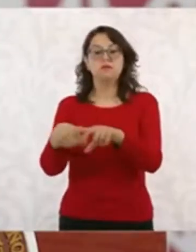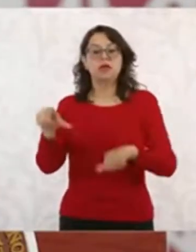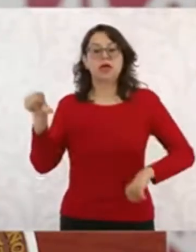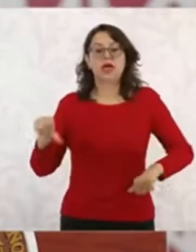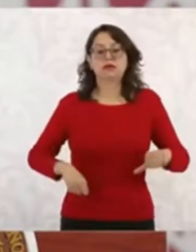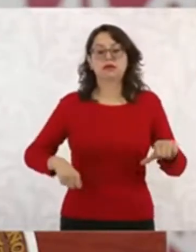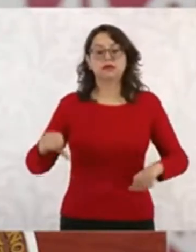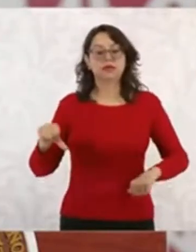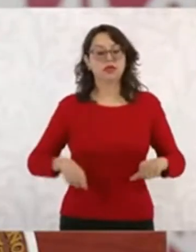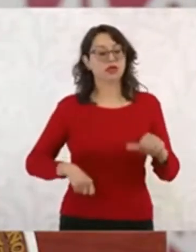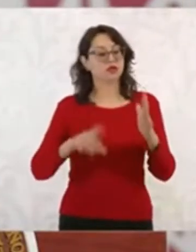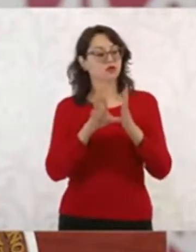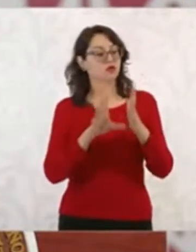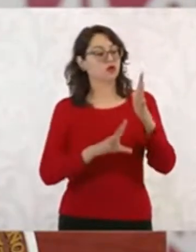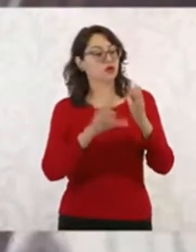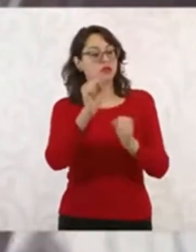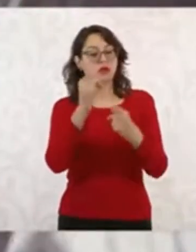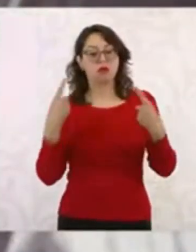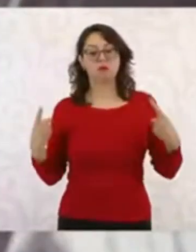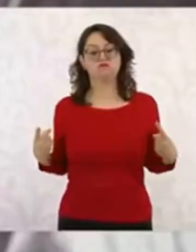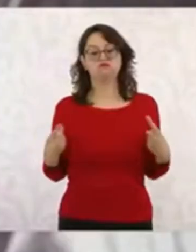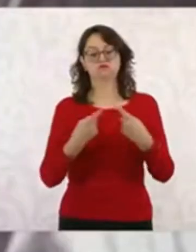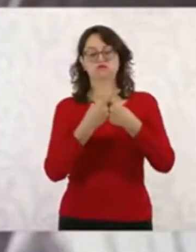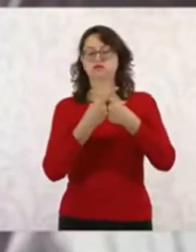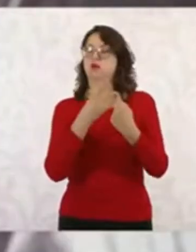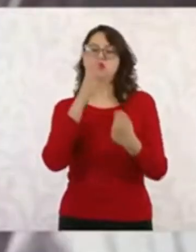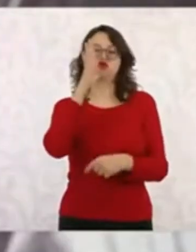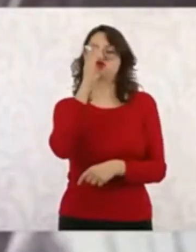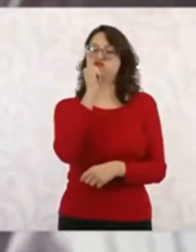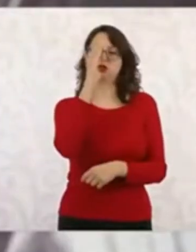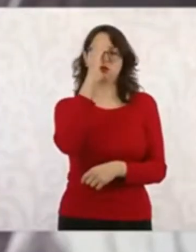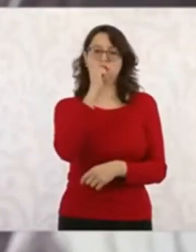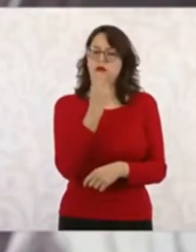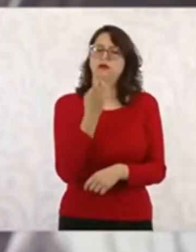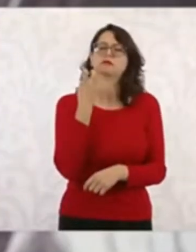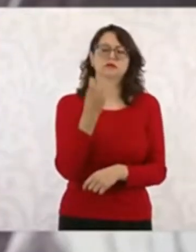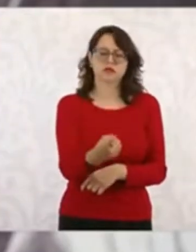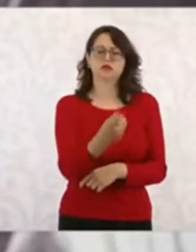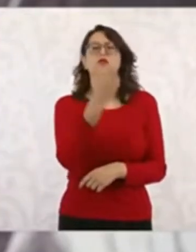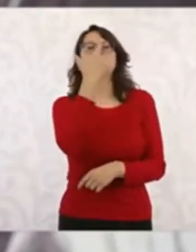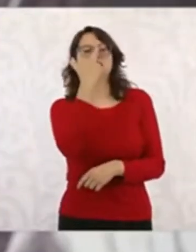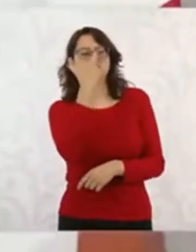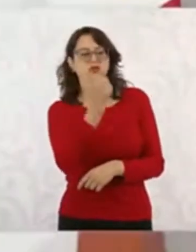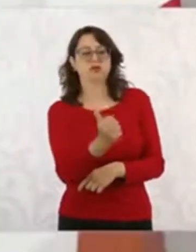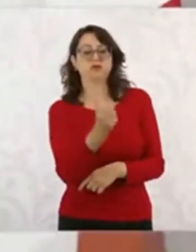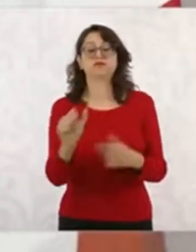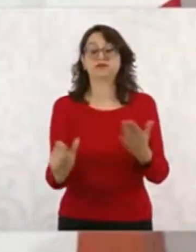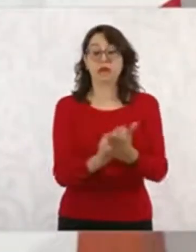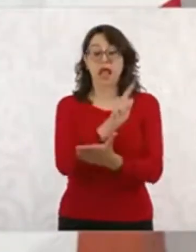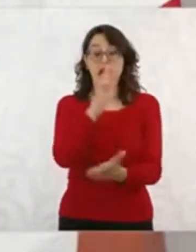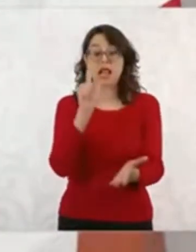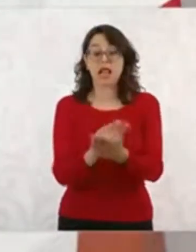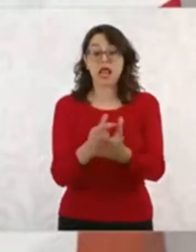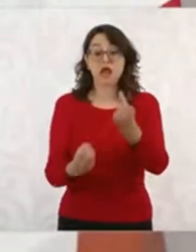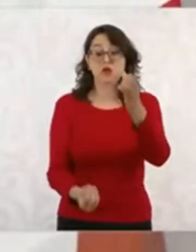aplicación retroactiva de ninguna ley en perjuicio de persona alguna.